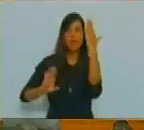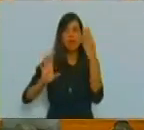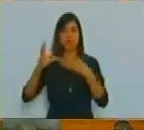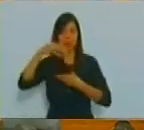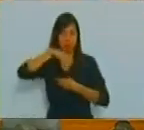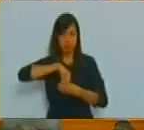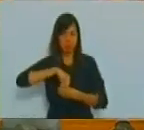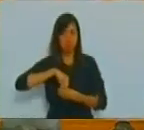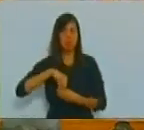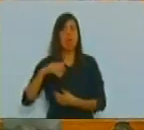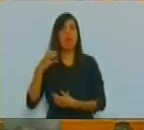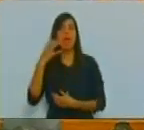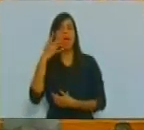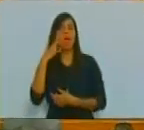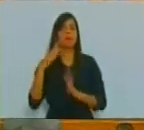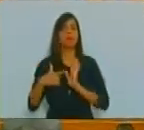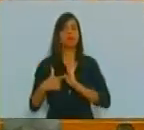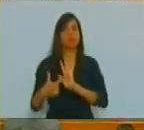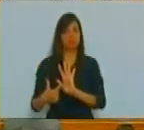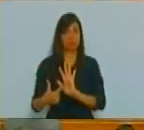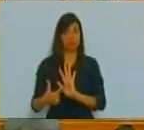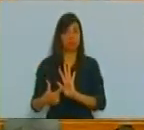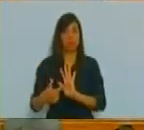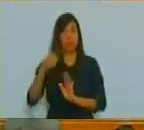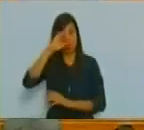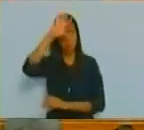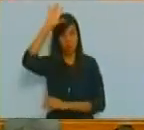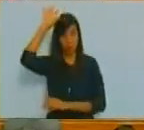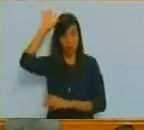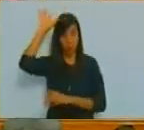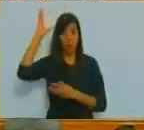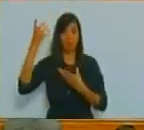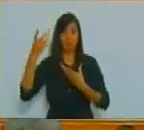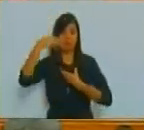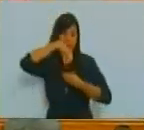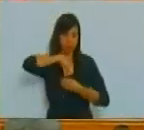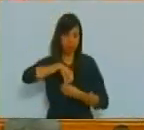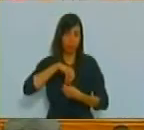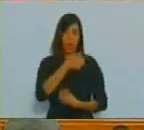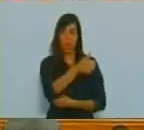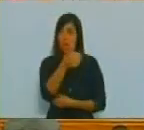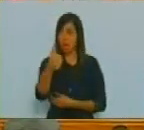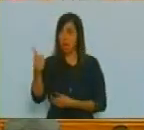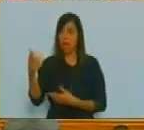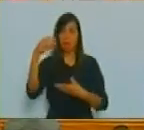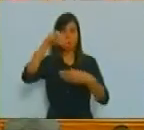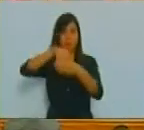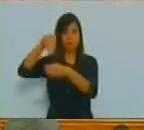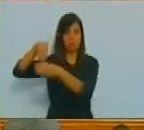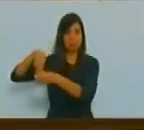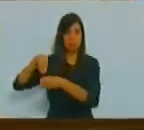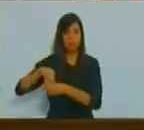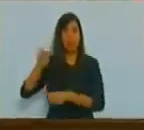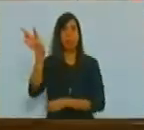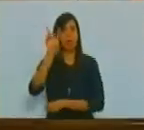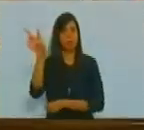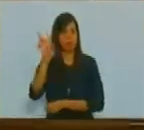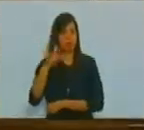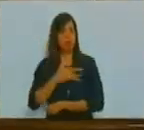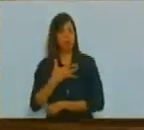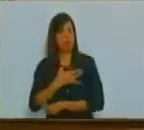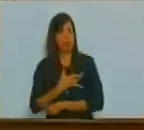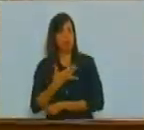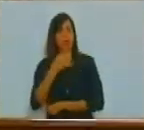eterno y como bien decimos robert vive en cada uno de nosotros en cada venezolano que siente la